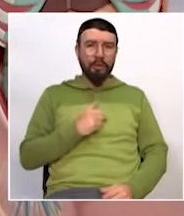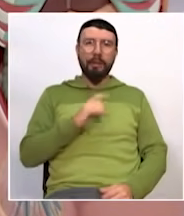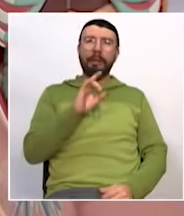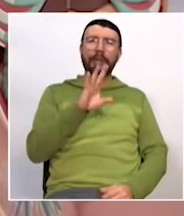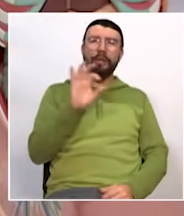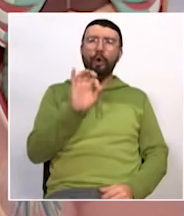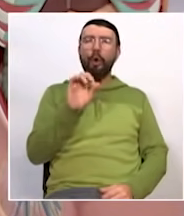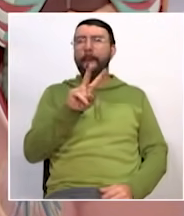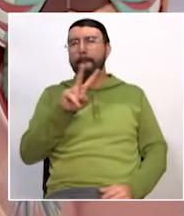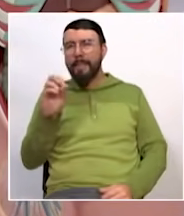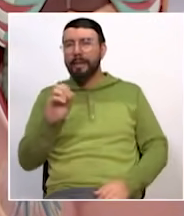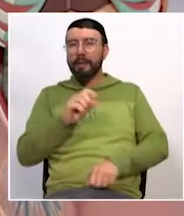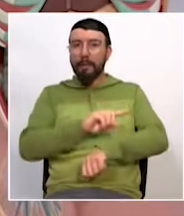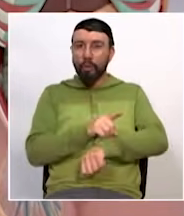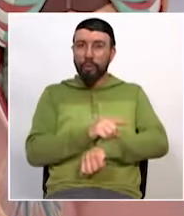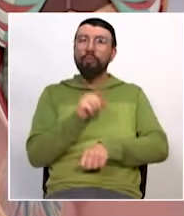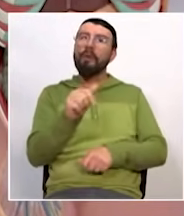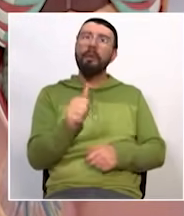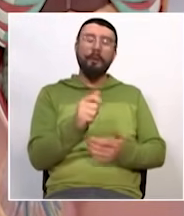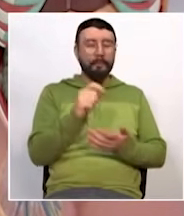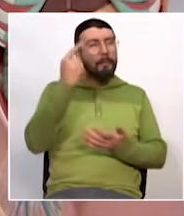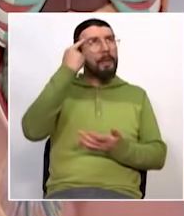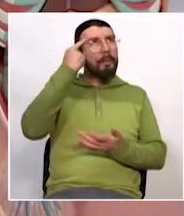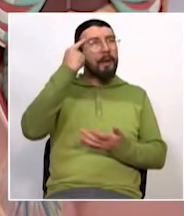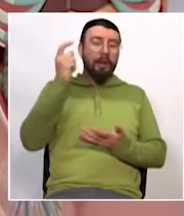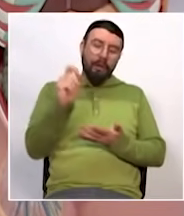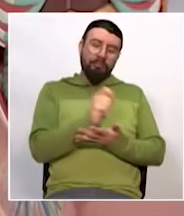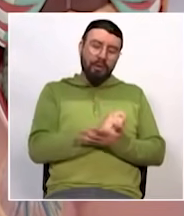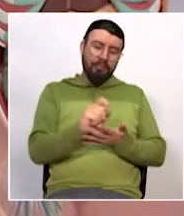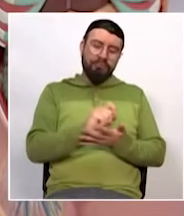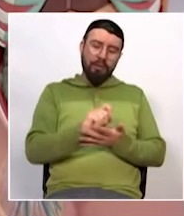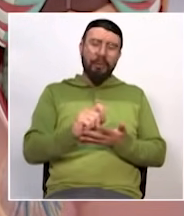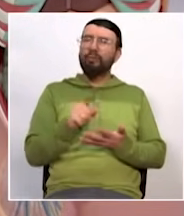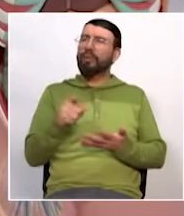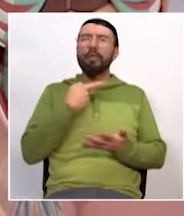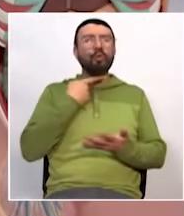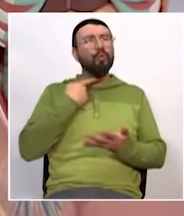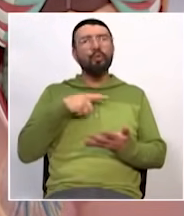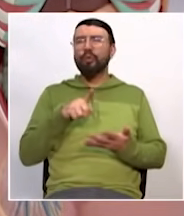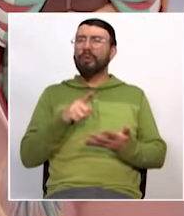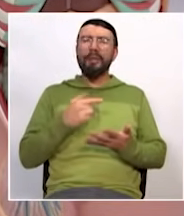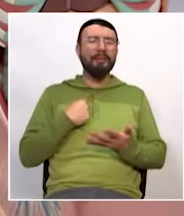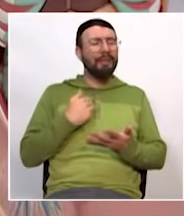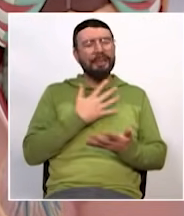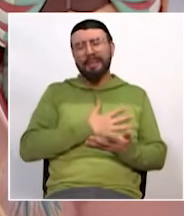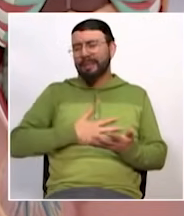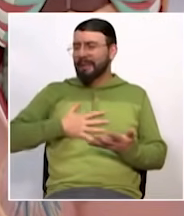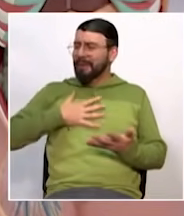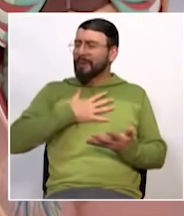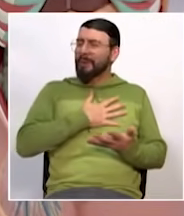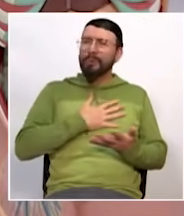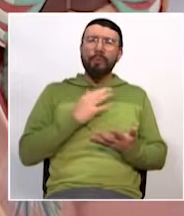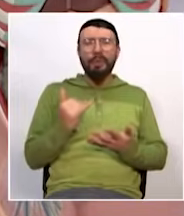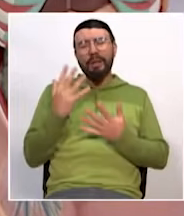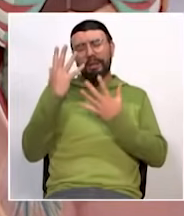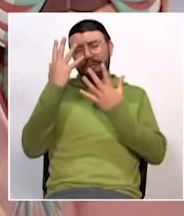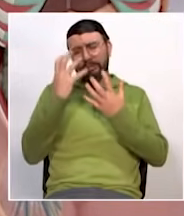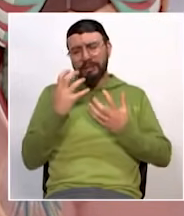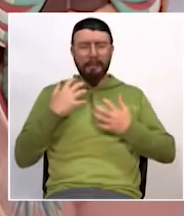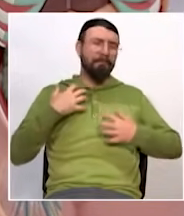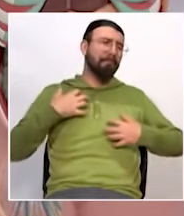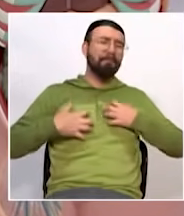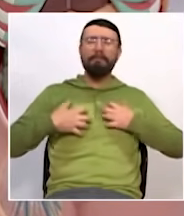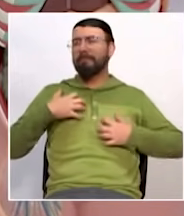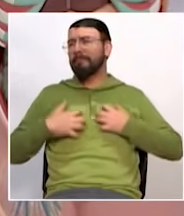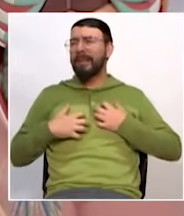minutos a escribir lo que usted tiene aquí incómodo que lo está afligiendo que lo deprime que le causa miedo